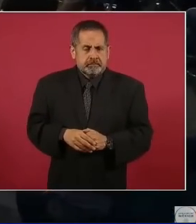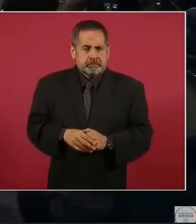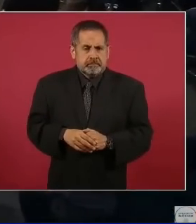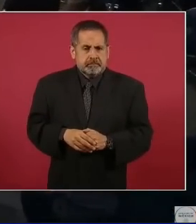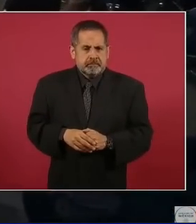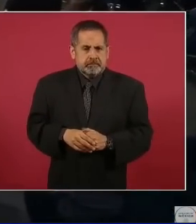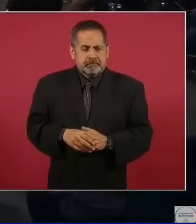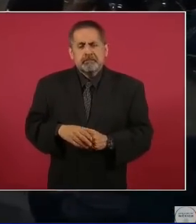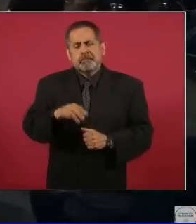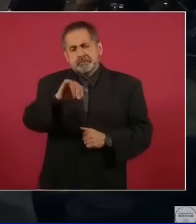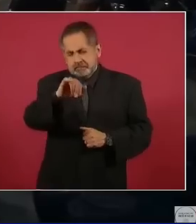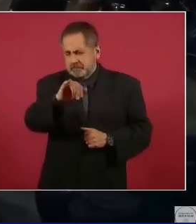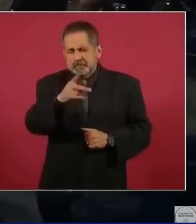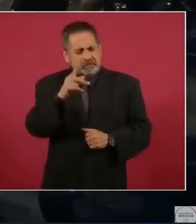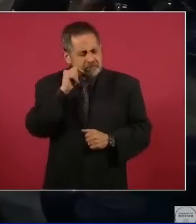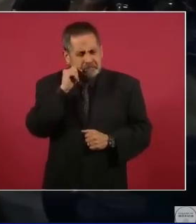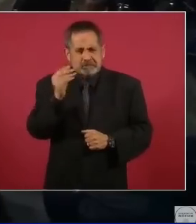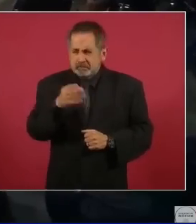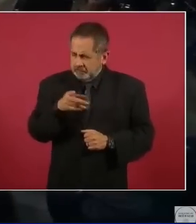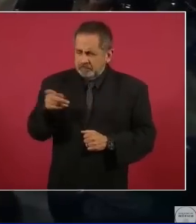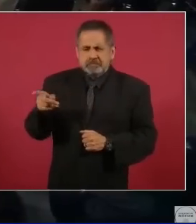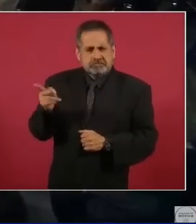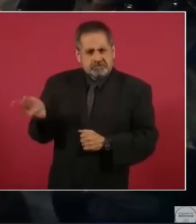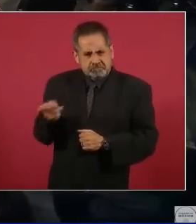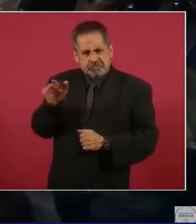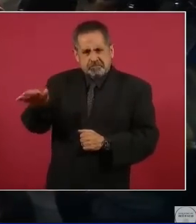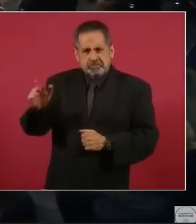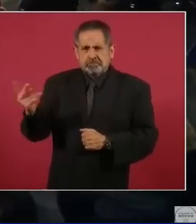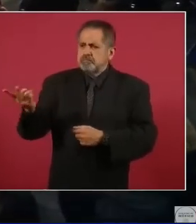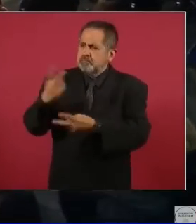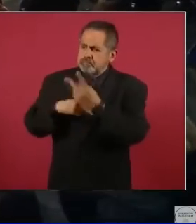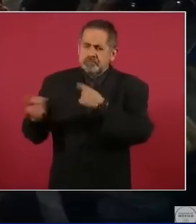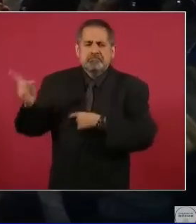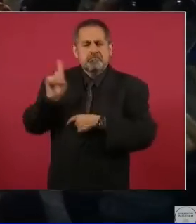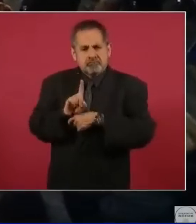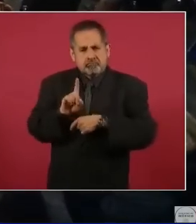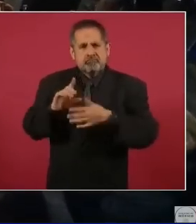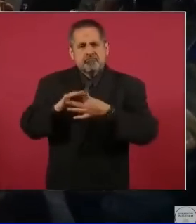Sí, pero de todas maneras, que nos informe bien.